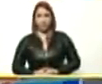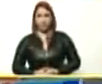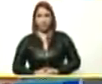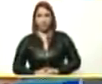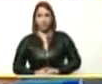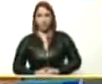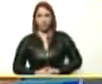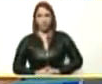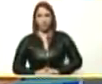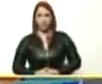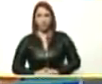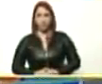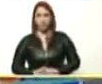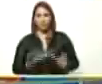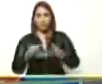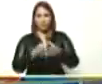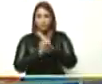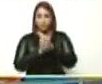compañera Iris,